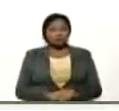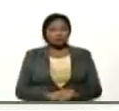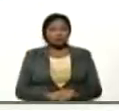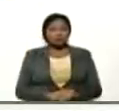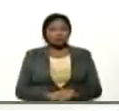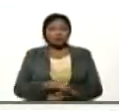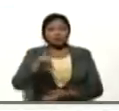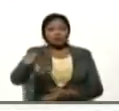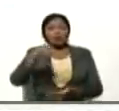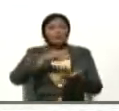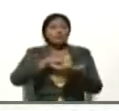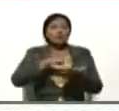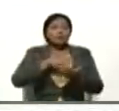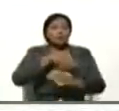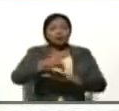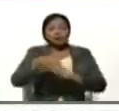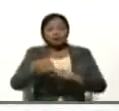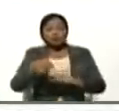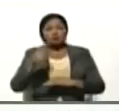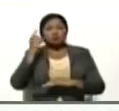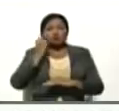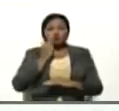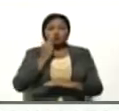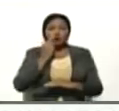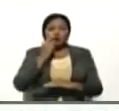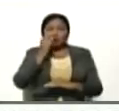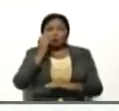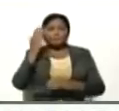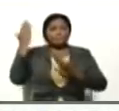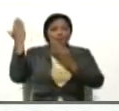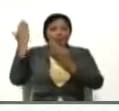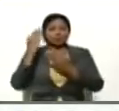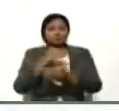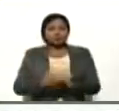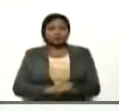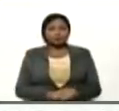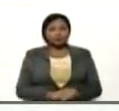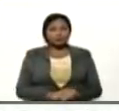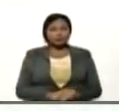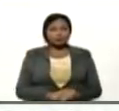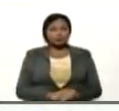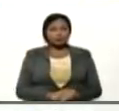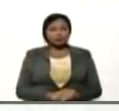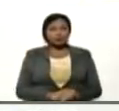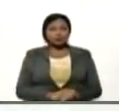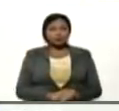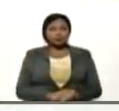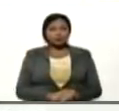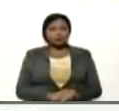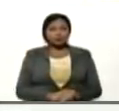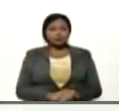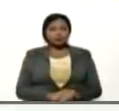Por el estado Miranda, municipio Sucre, José Vicente Rangel. El Pepe.